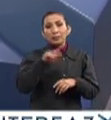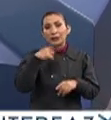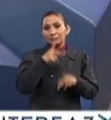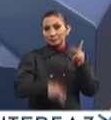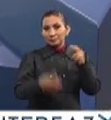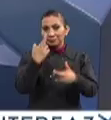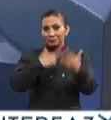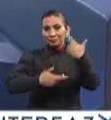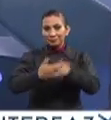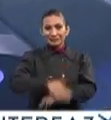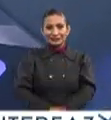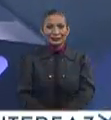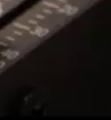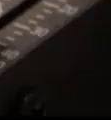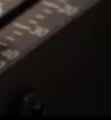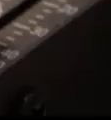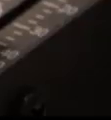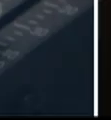de esta pausa. Regresamos.